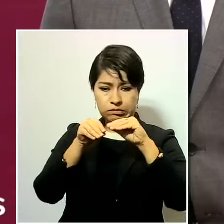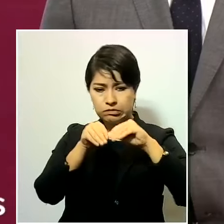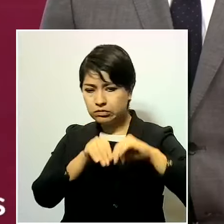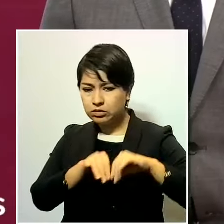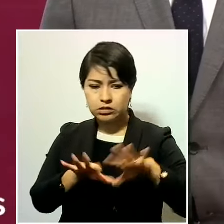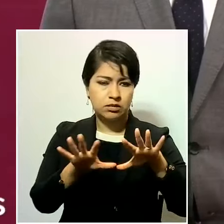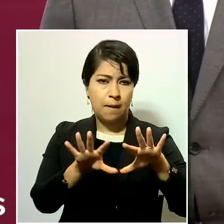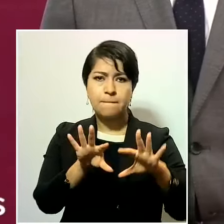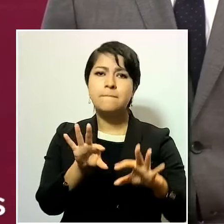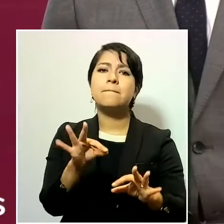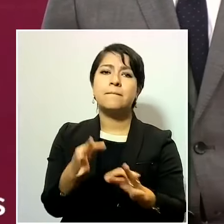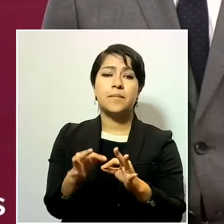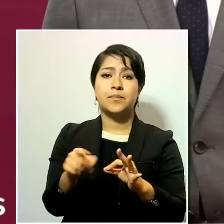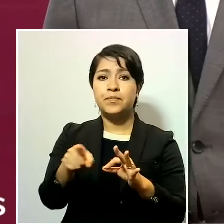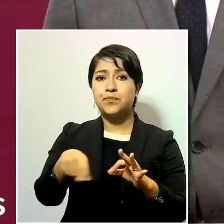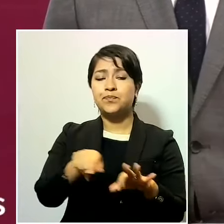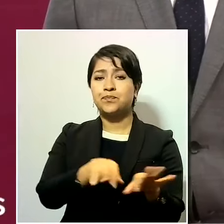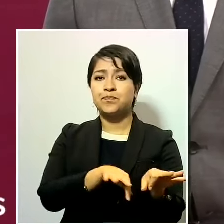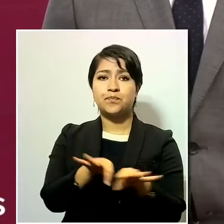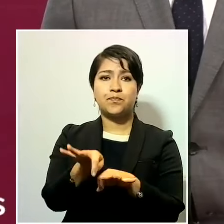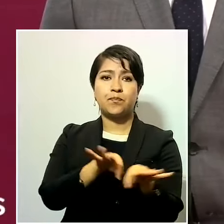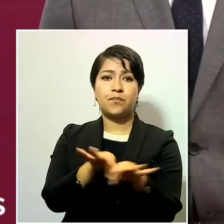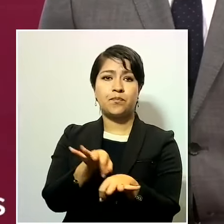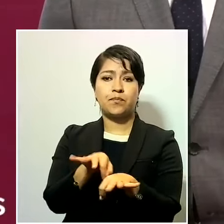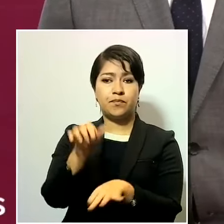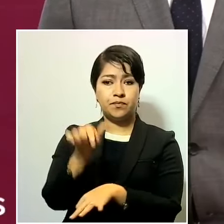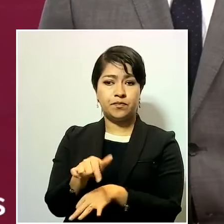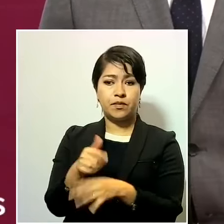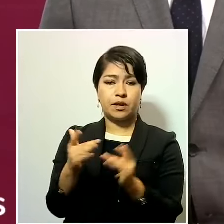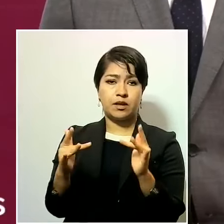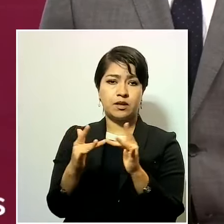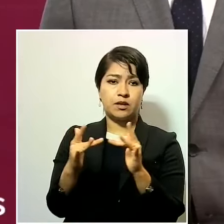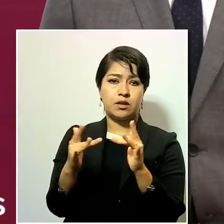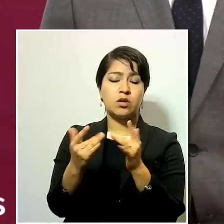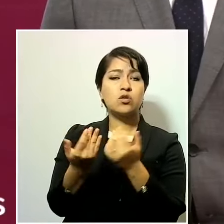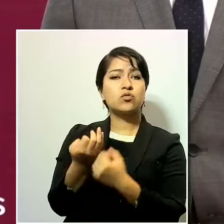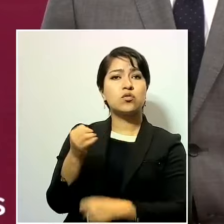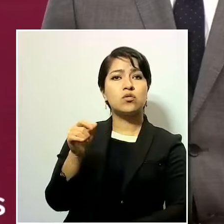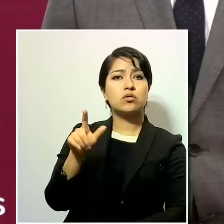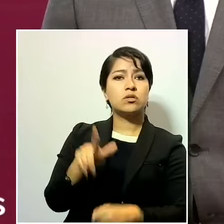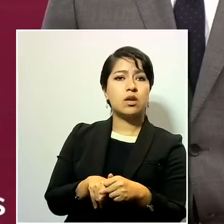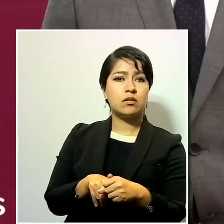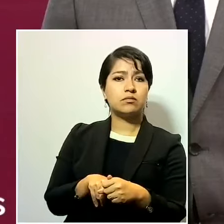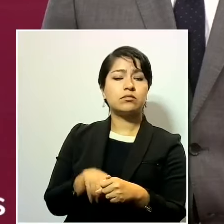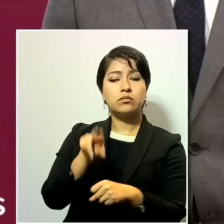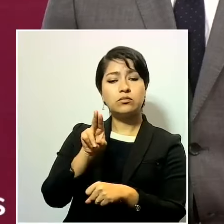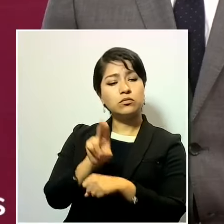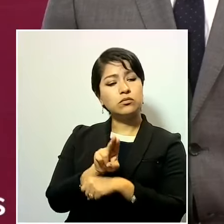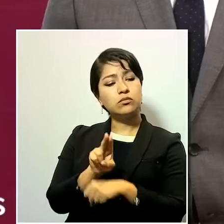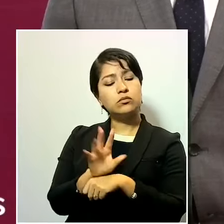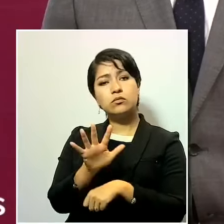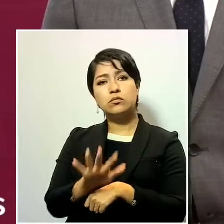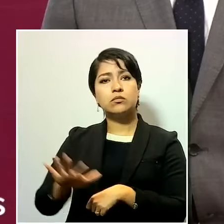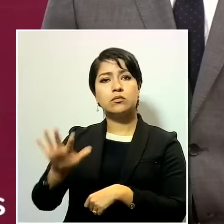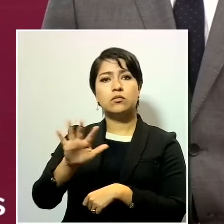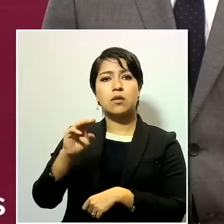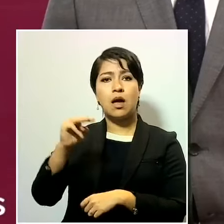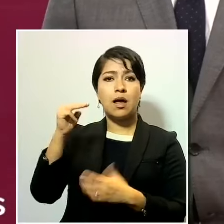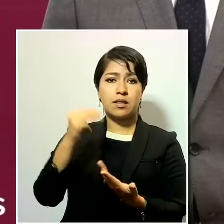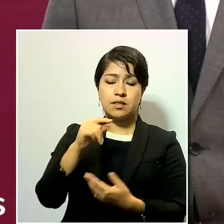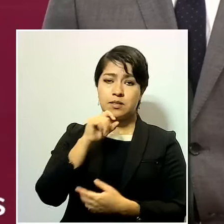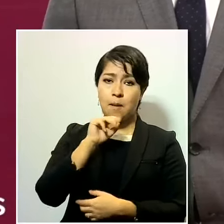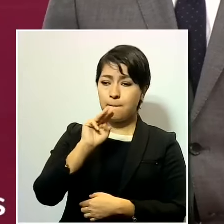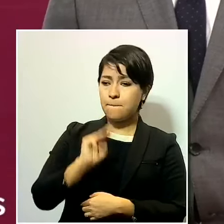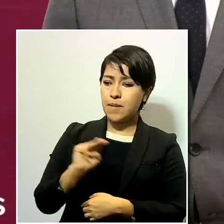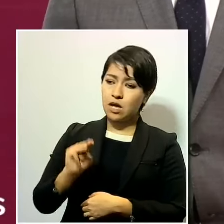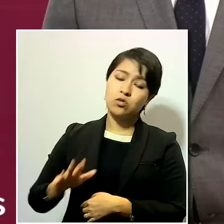que tienen ustedes eh A través de las redes sociales en Uruapan y en Michoacán nosotros